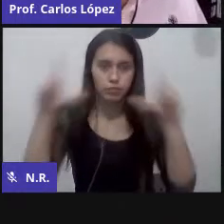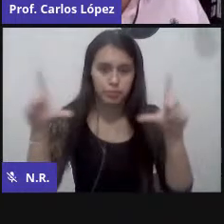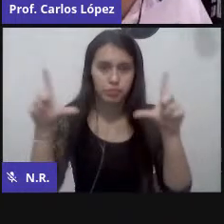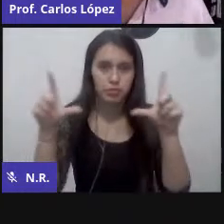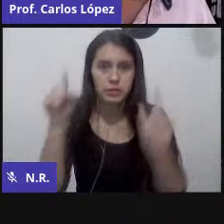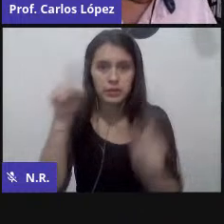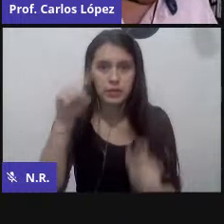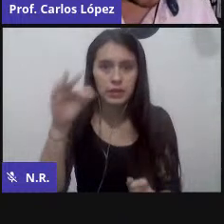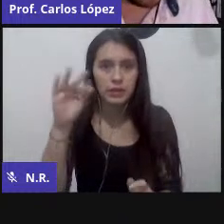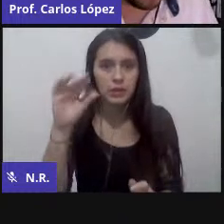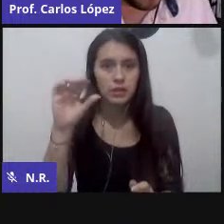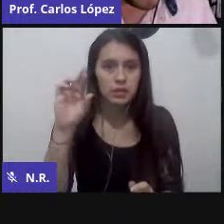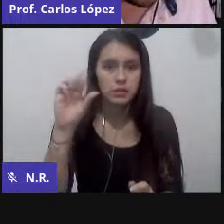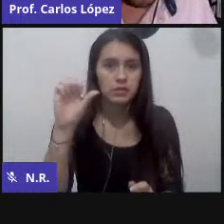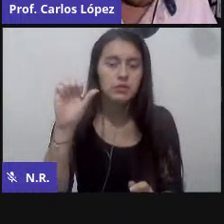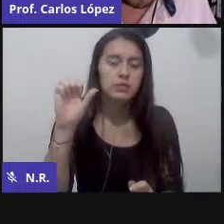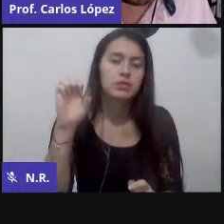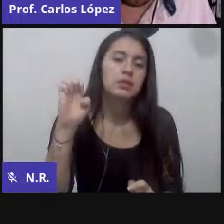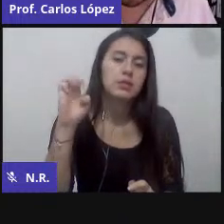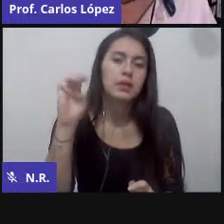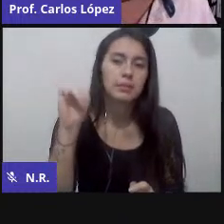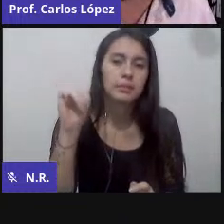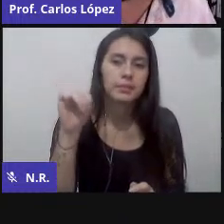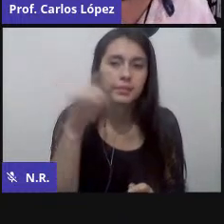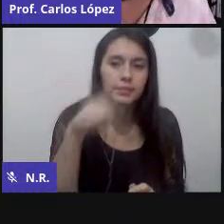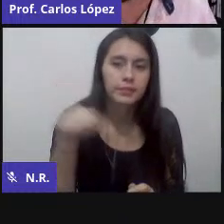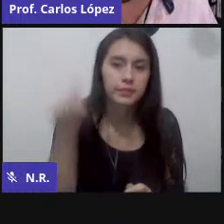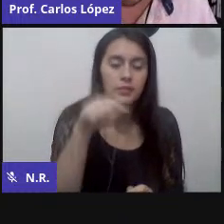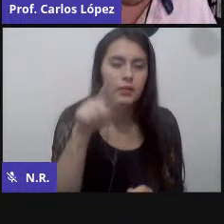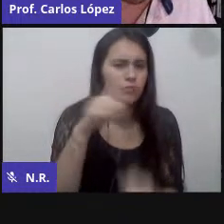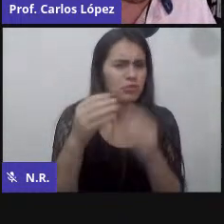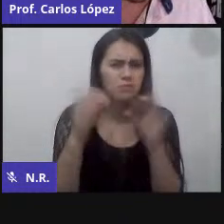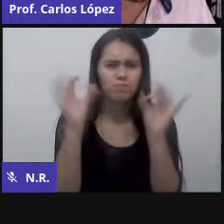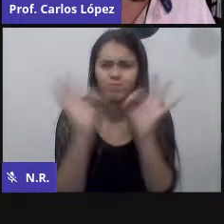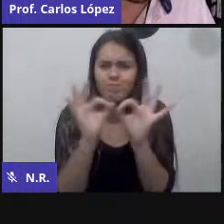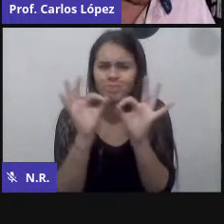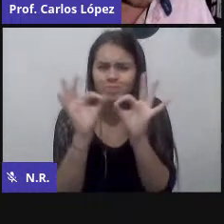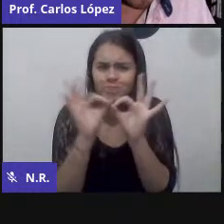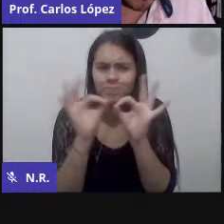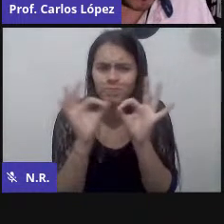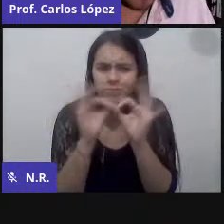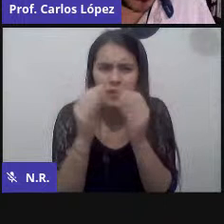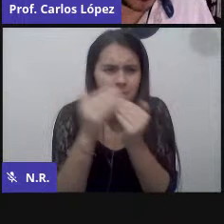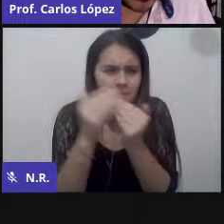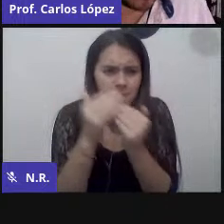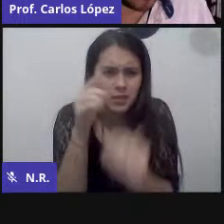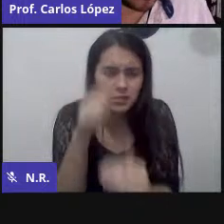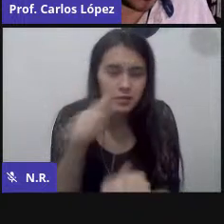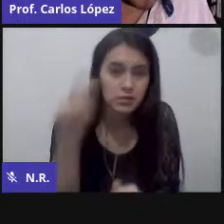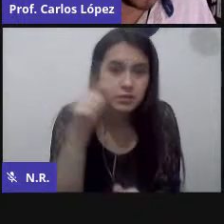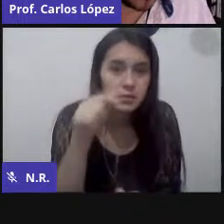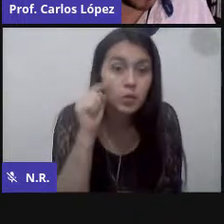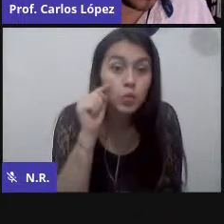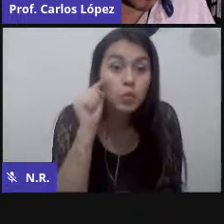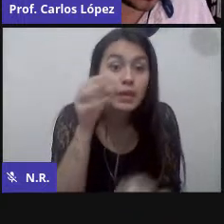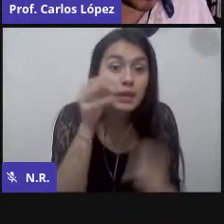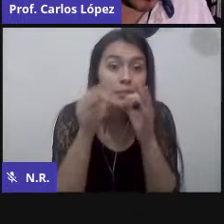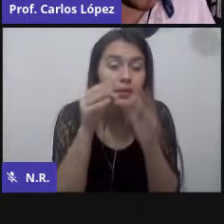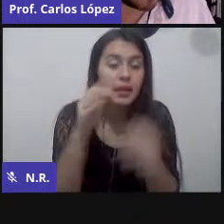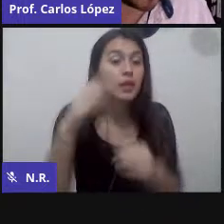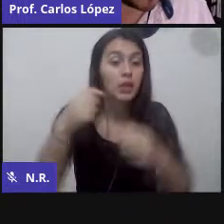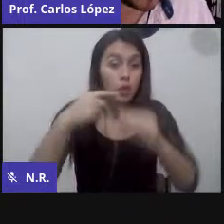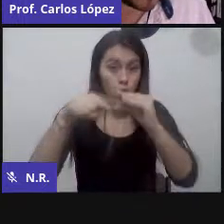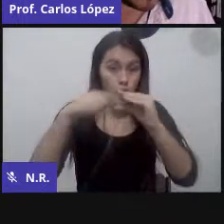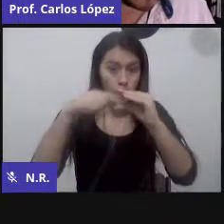esta es la presentación que usted ve de StreamYard. Muy, muy, muy simple. ¿Qué hay que hacer, George? Simplemente poner aquí un correo